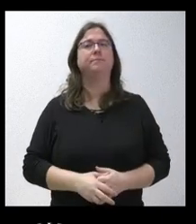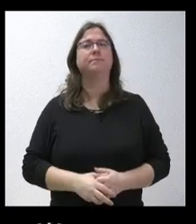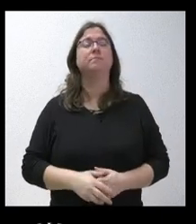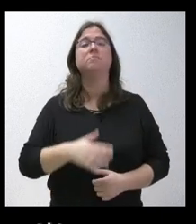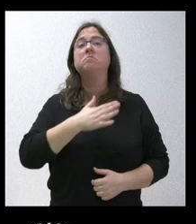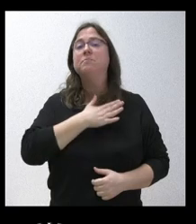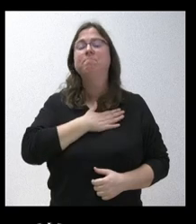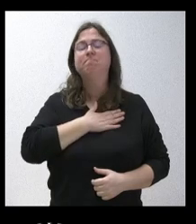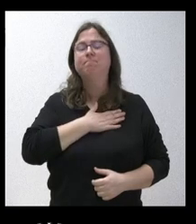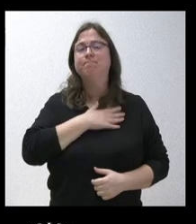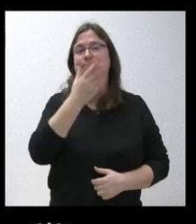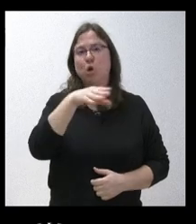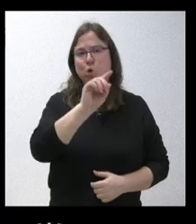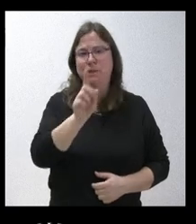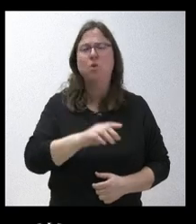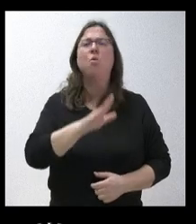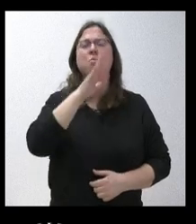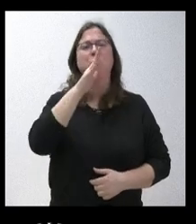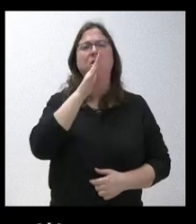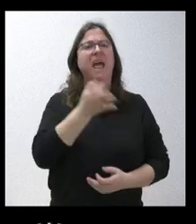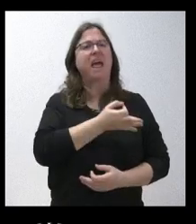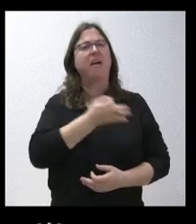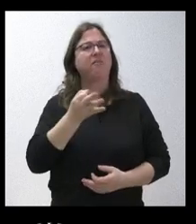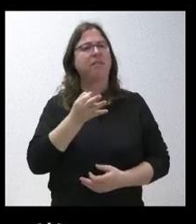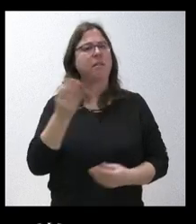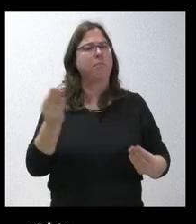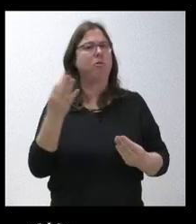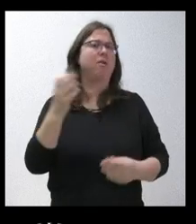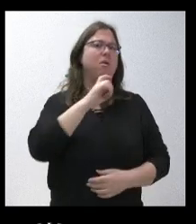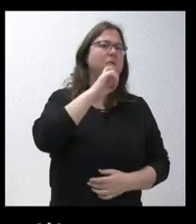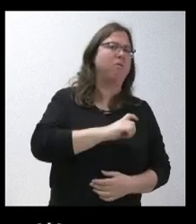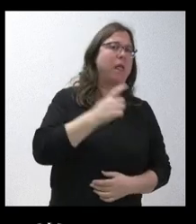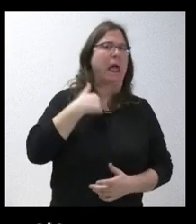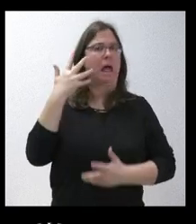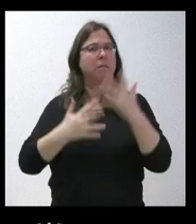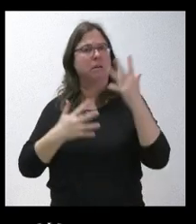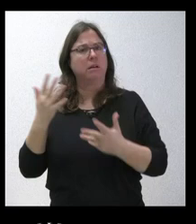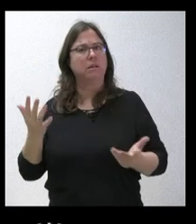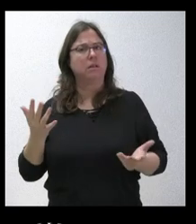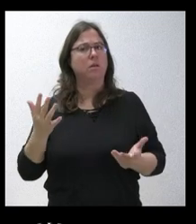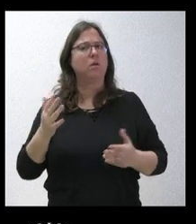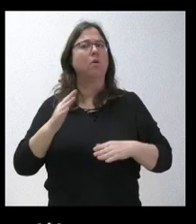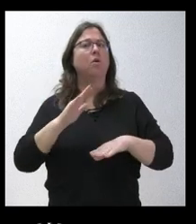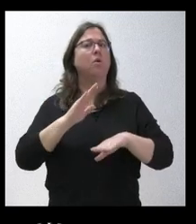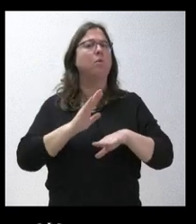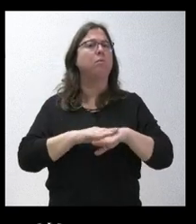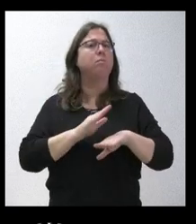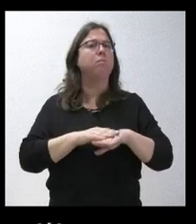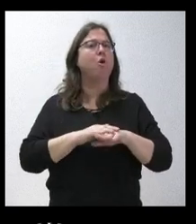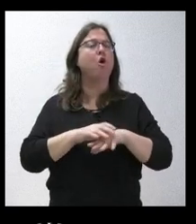lo acabo de entender decir por es más eficiente hacerlo desde una fundación la administración de la junta de castillón las